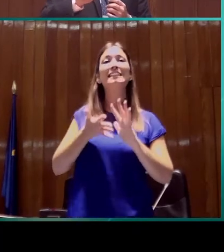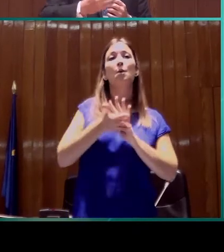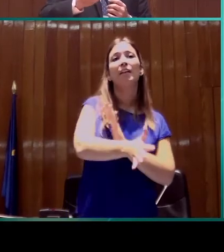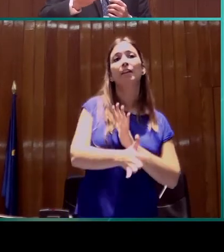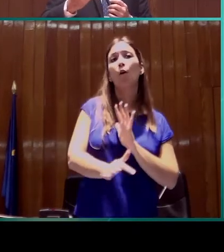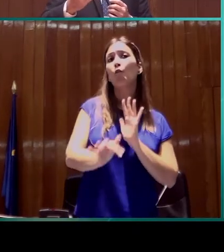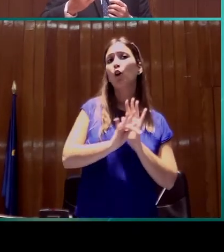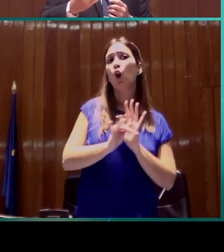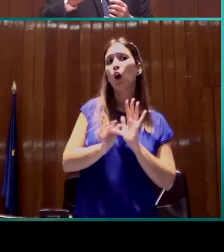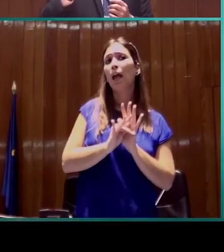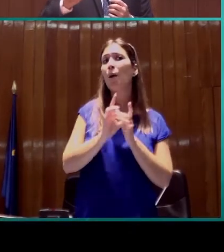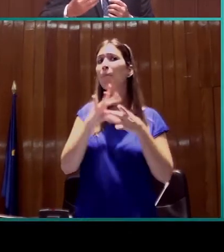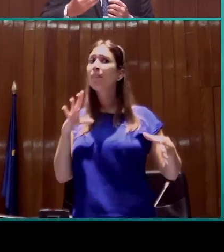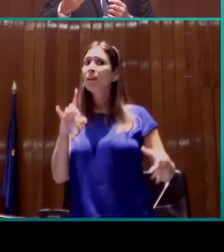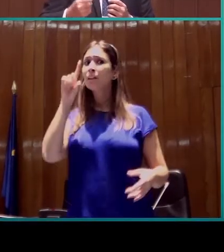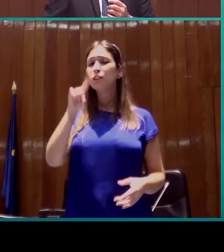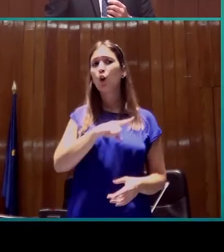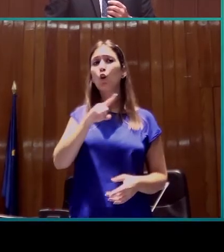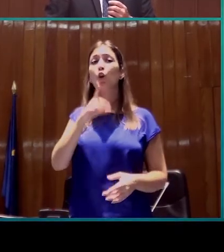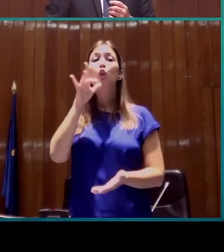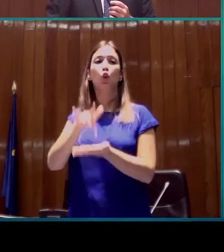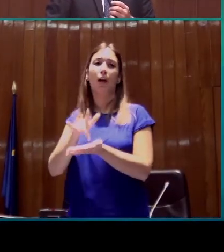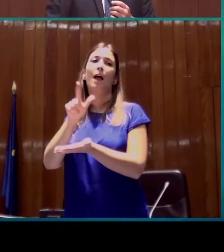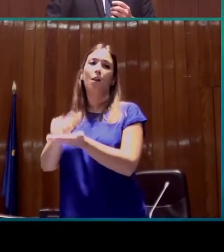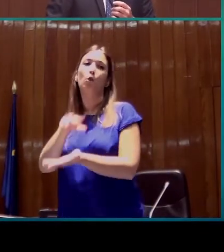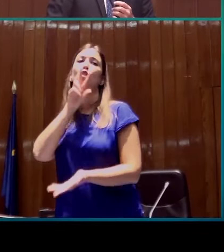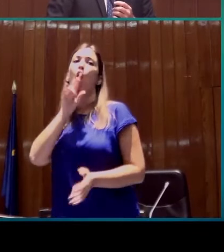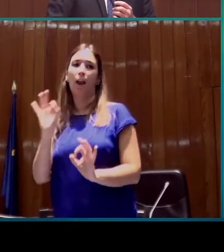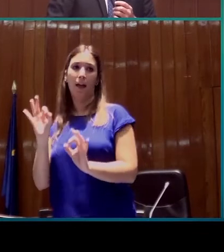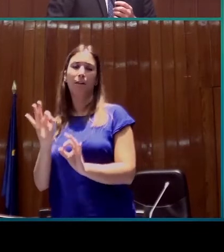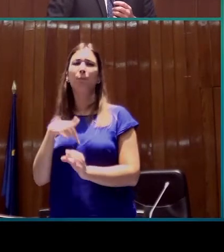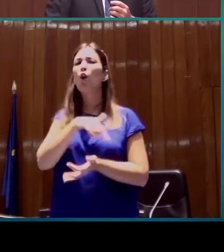fonología, tal como se establece en el caso de las lenguas orales.